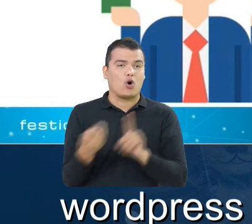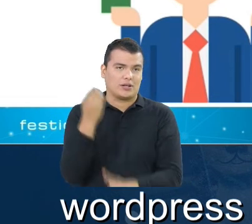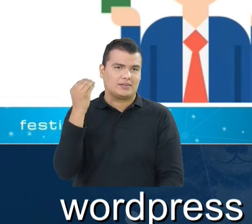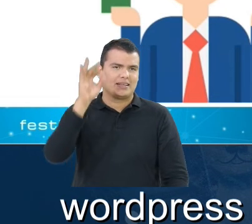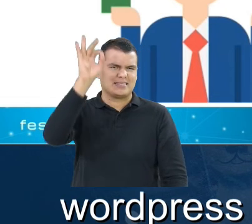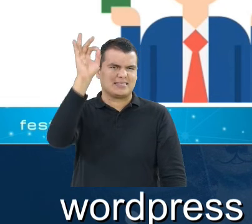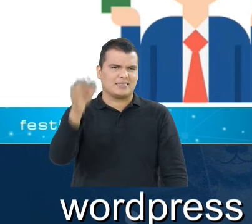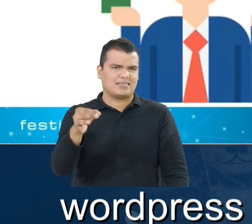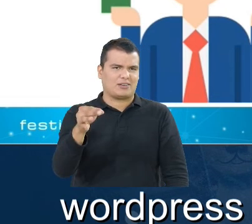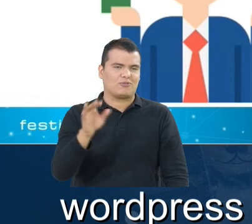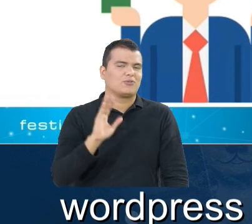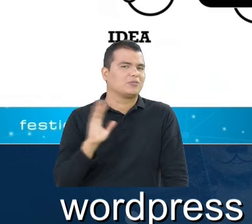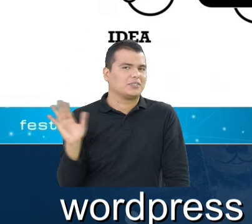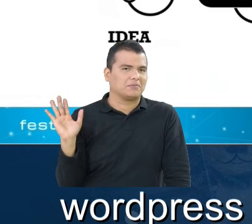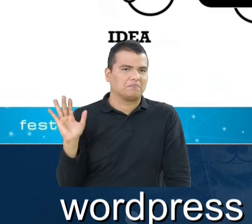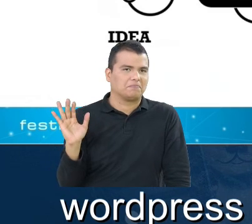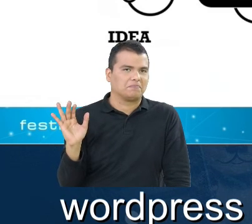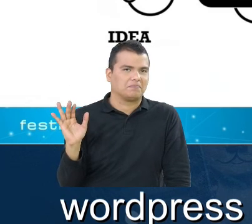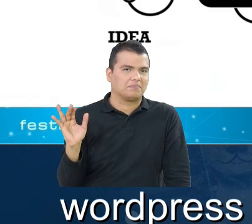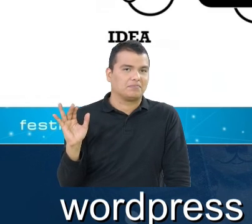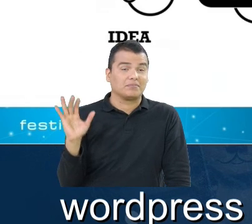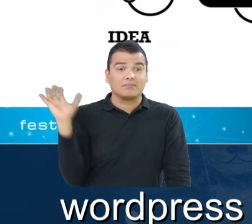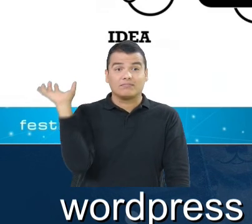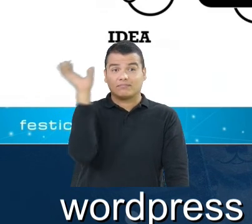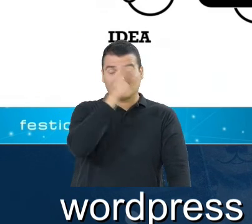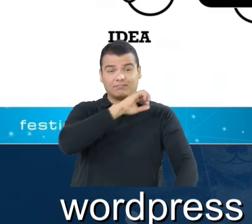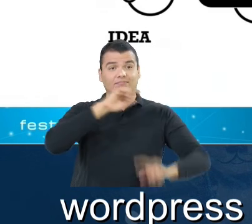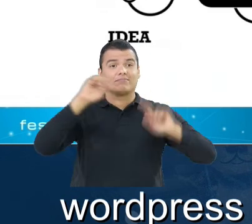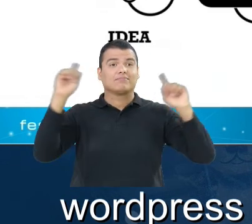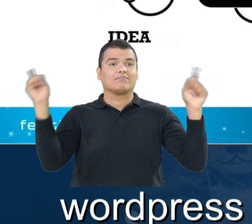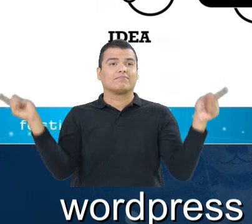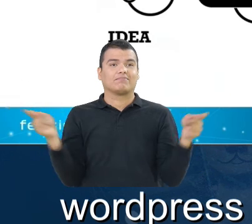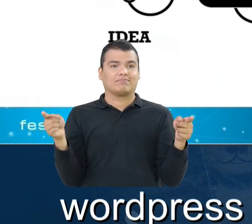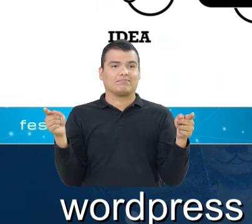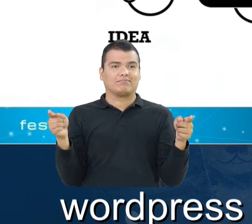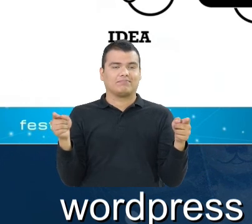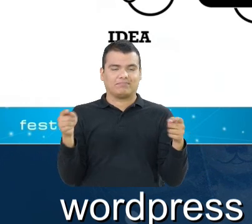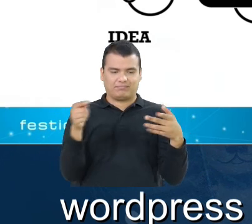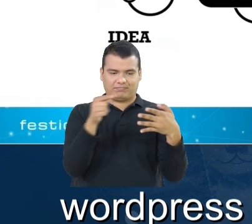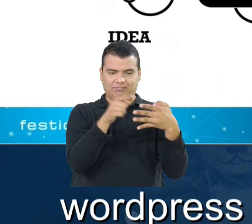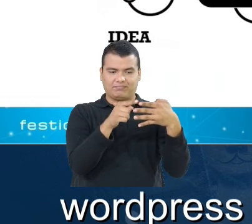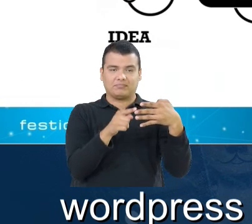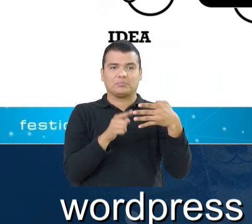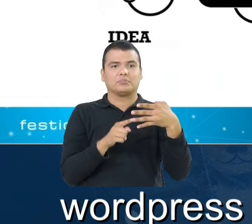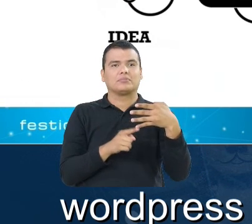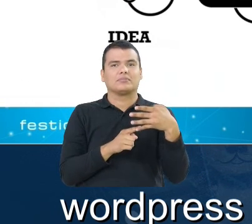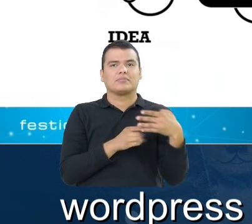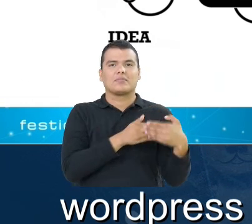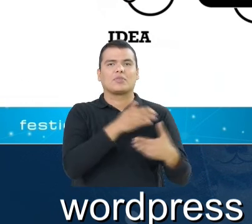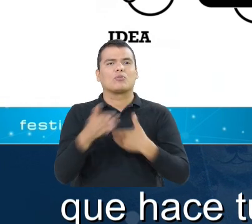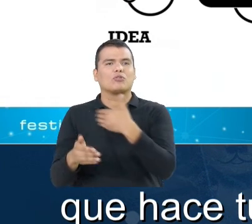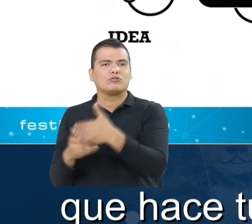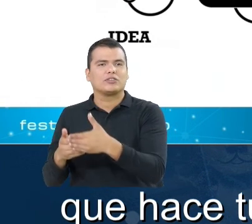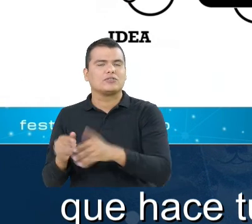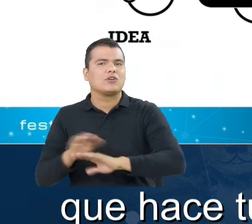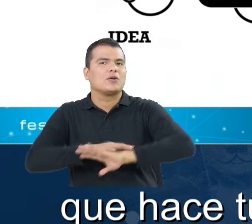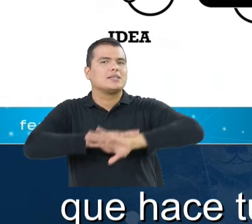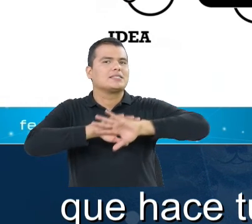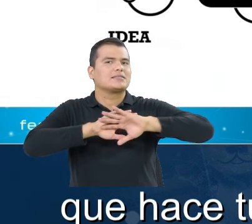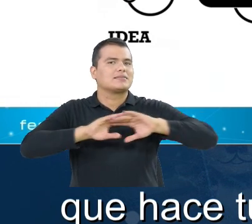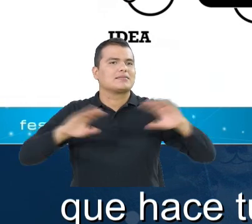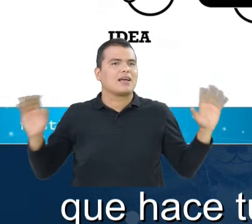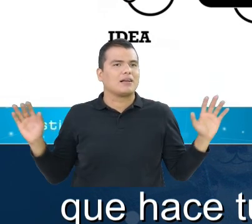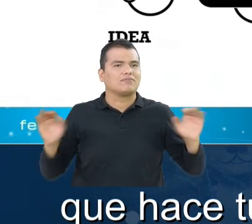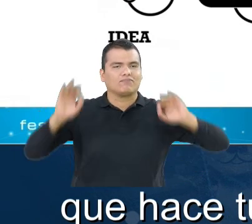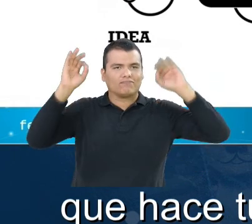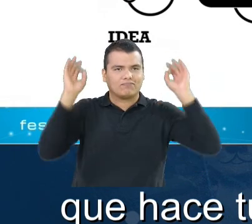en tu página web convierta. ¿Ok? Y listo. Estos son los cuatro pasos para básicamente no